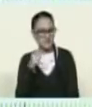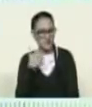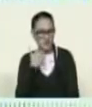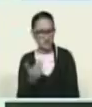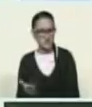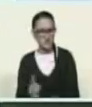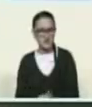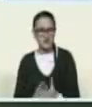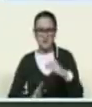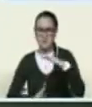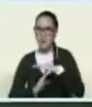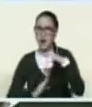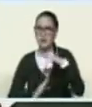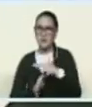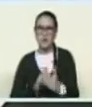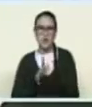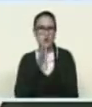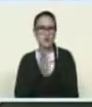dije